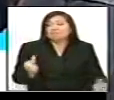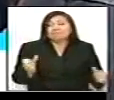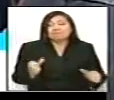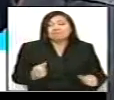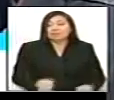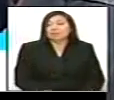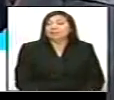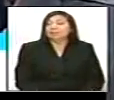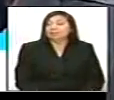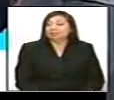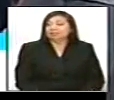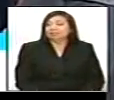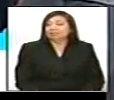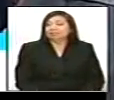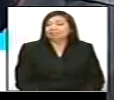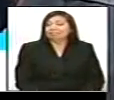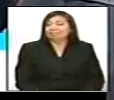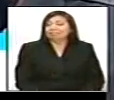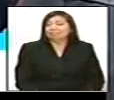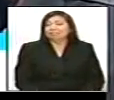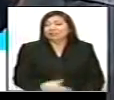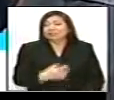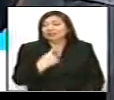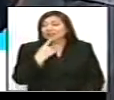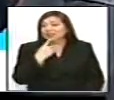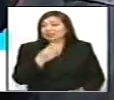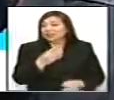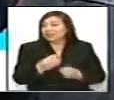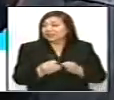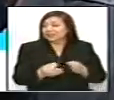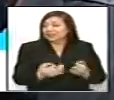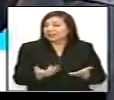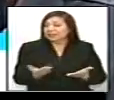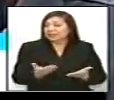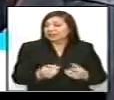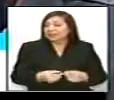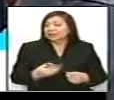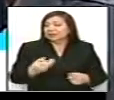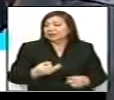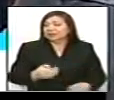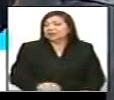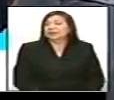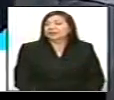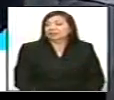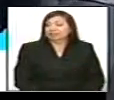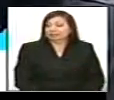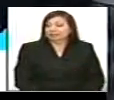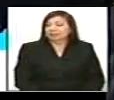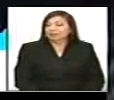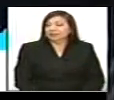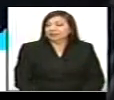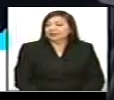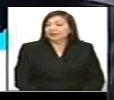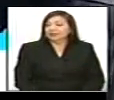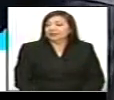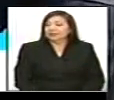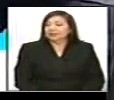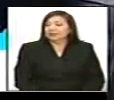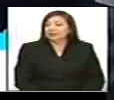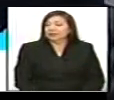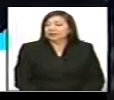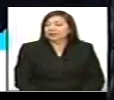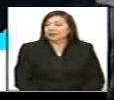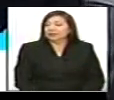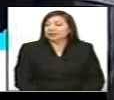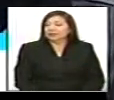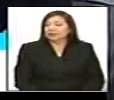¿no? Creo que no sé quién más podría dar algún alcance en especial que sí, interesara. Yo tengo un par de consultas. Espérese un ratito,